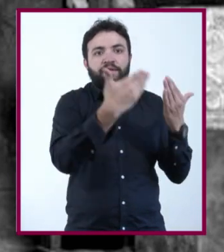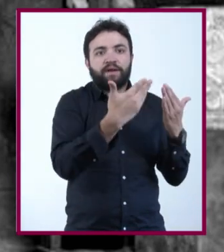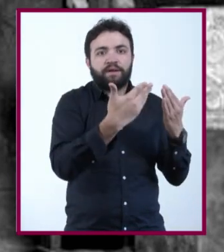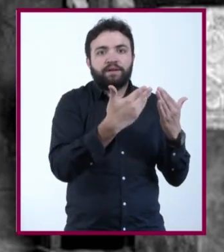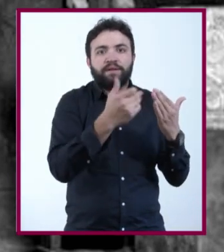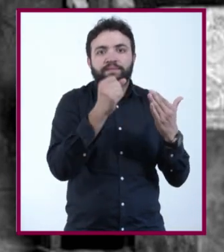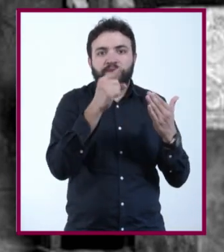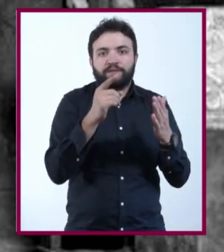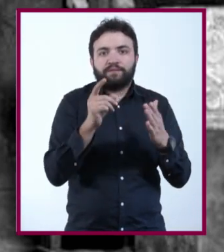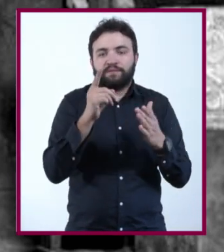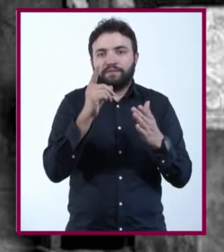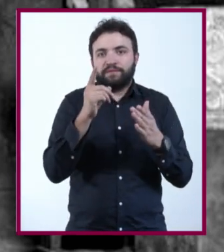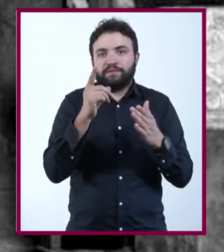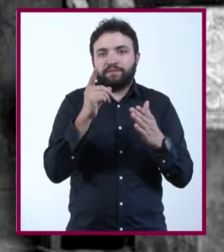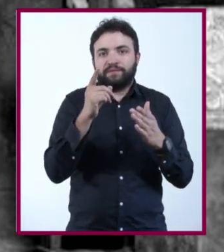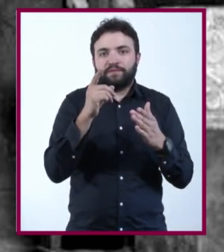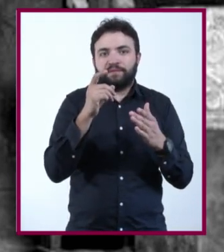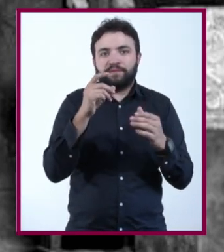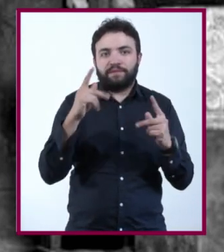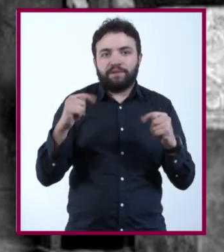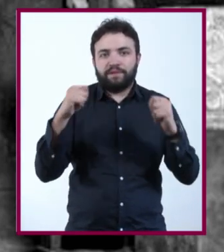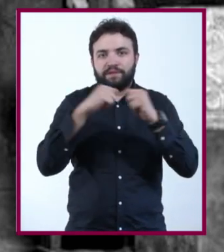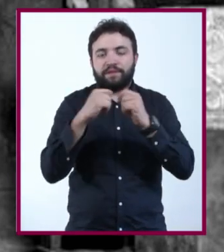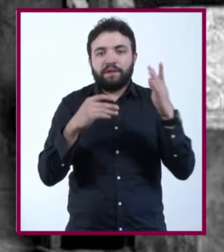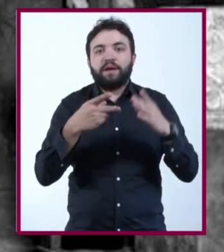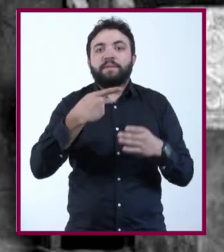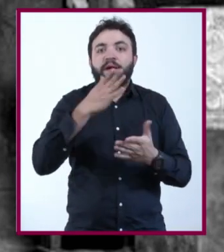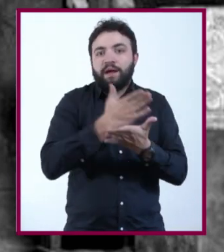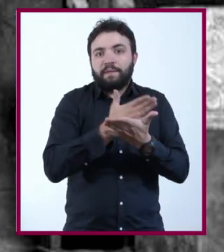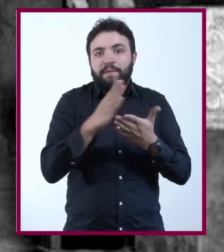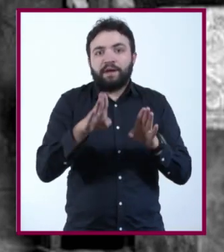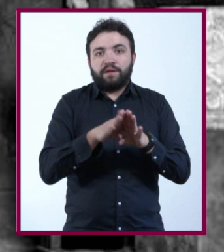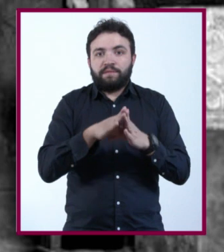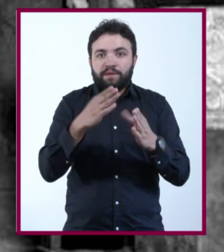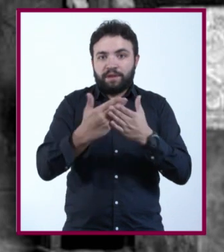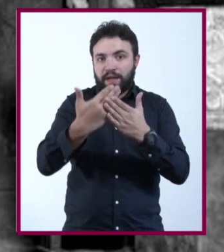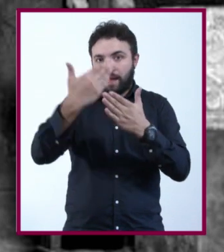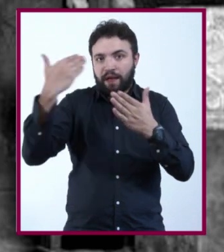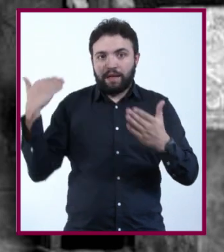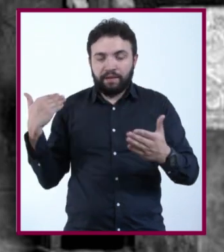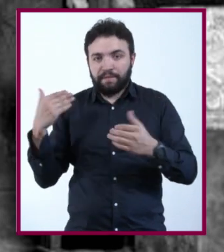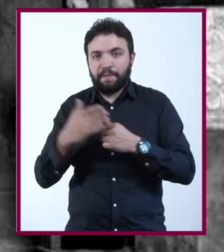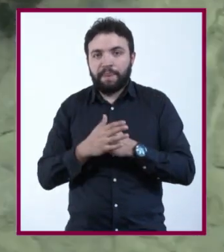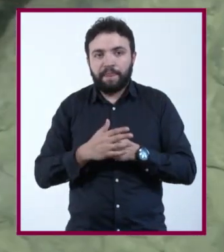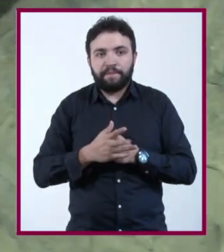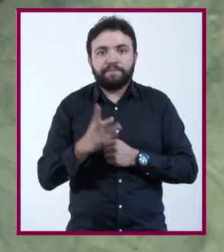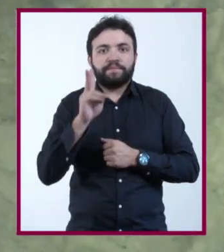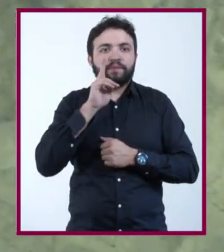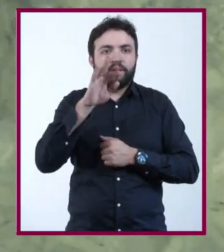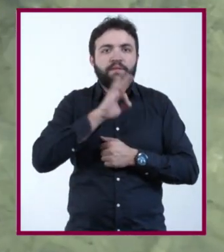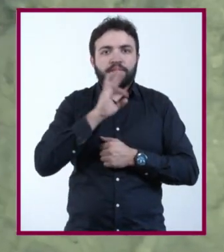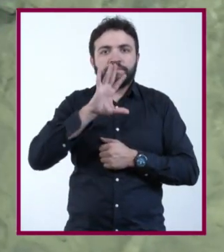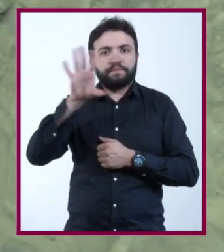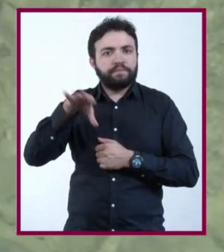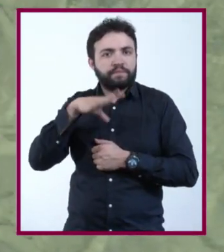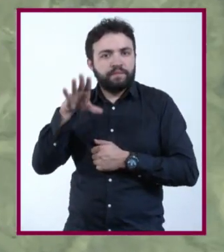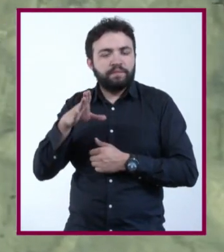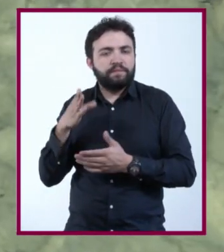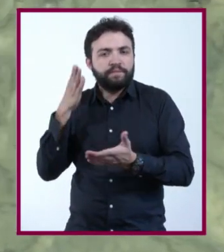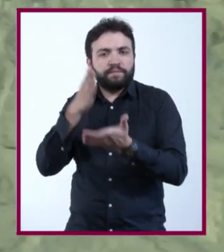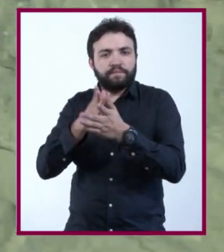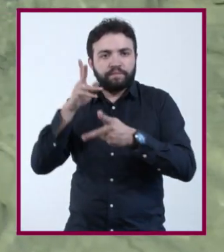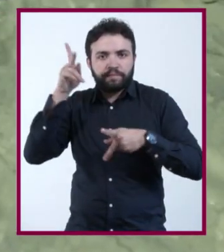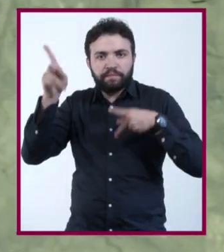intemperie aquí a un costado de la catedral. Pero además, a espaldas del Sagrario Metropolitano, todavía se puede visitar con